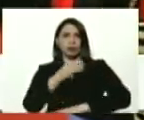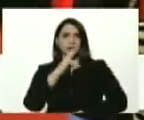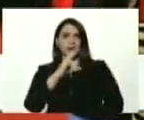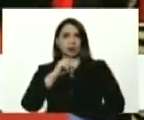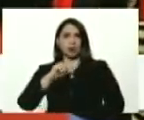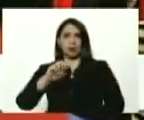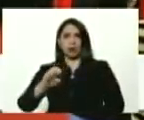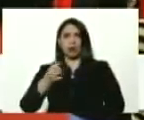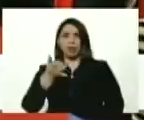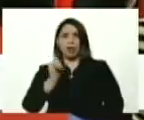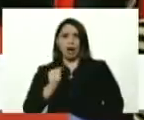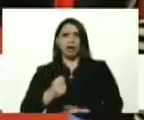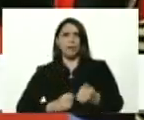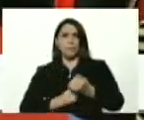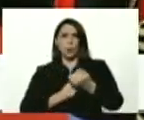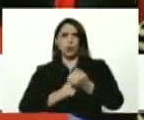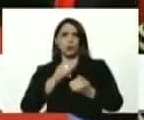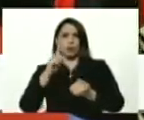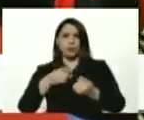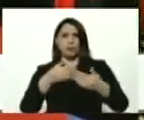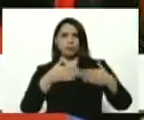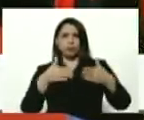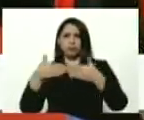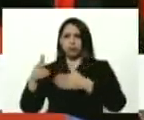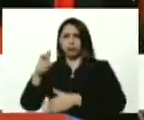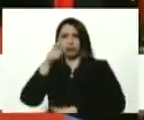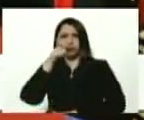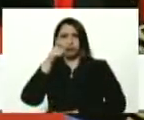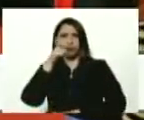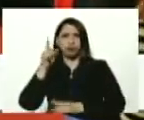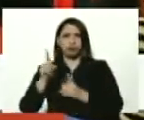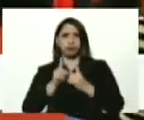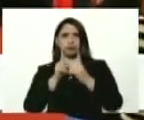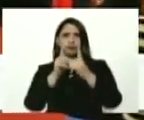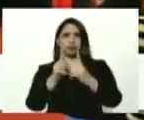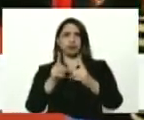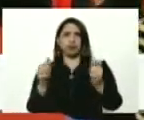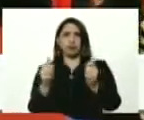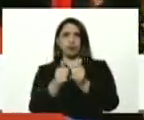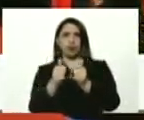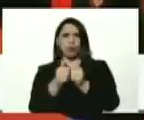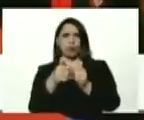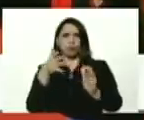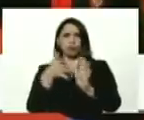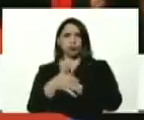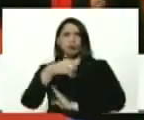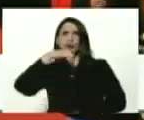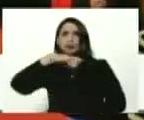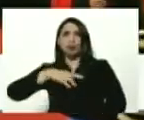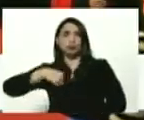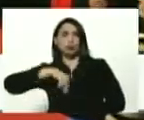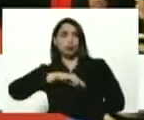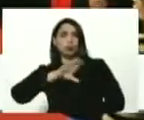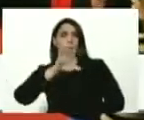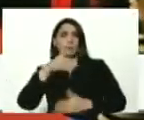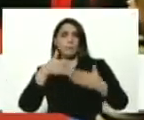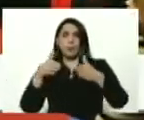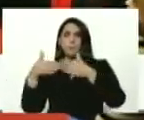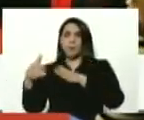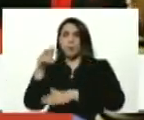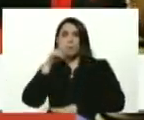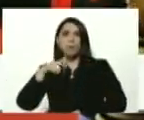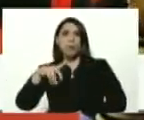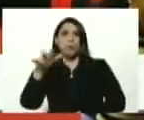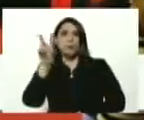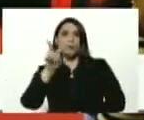que cuentan con su respaldo, además que van a ser garantes de seguir con lo que ha sido histórico en nuestro país, de garantizar al pueblo